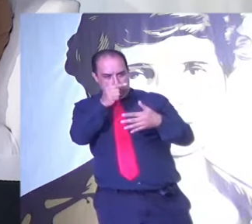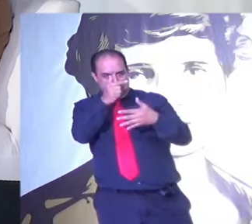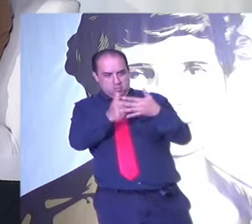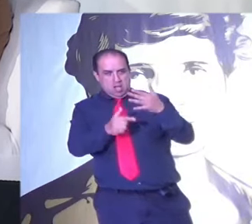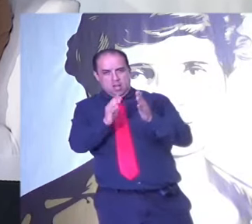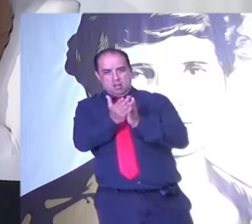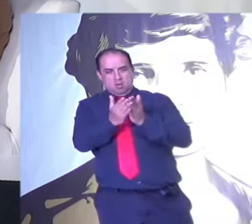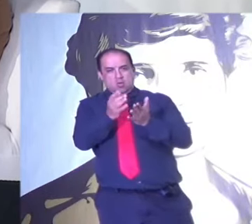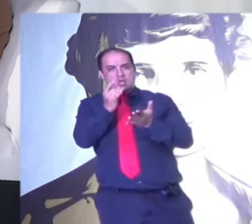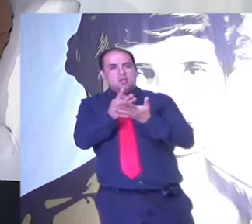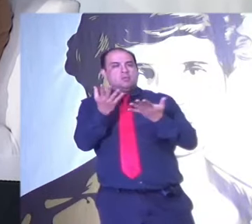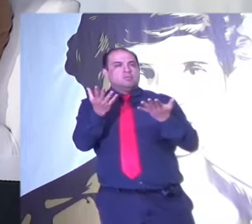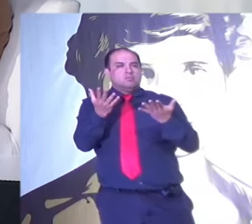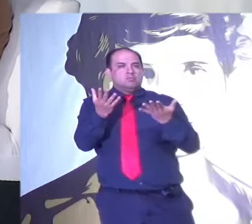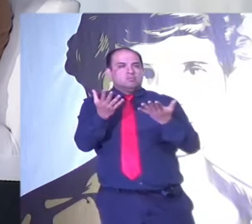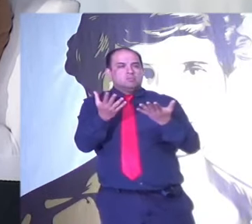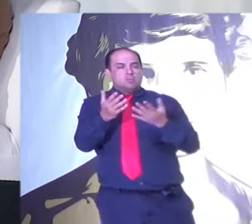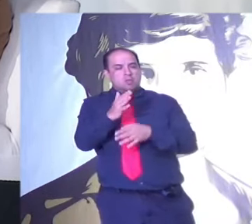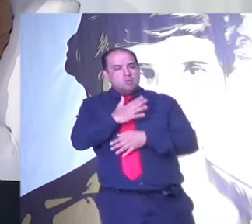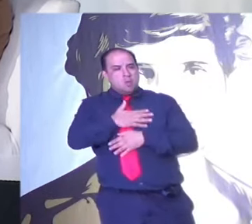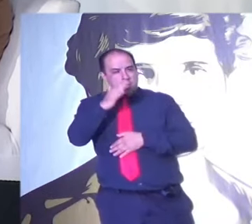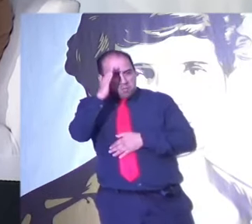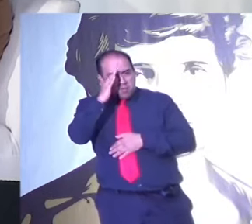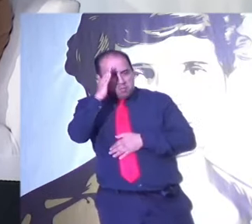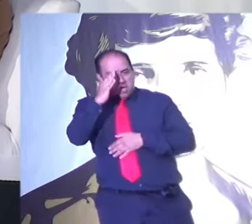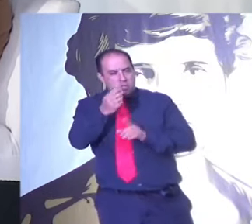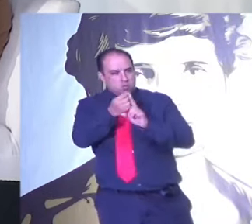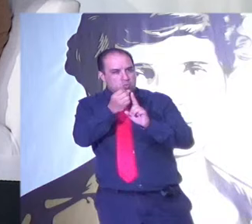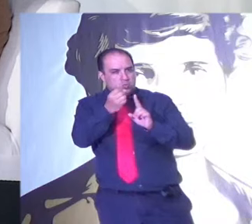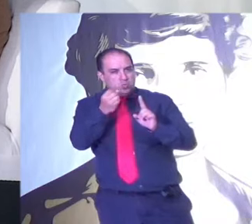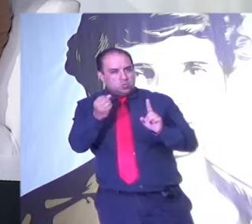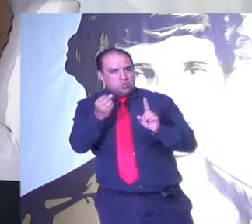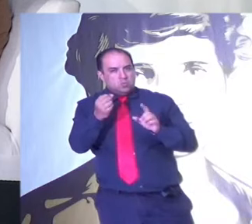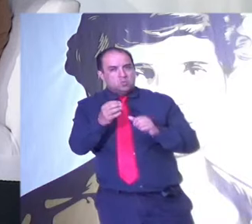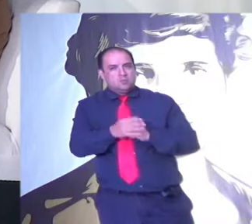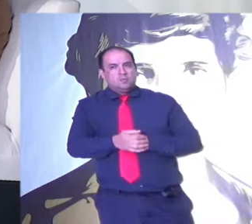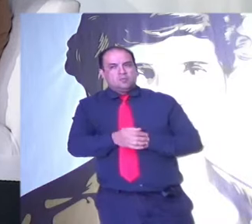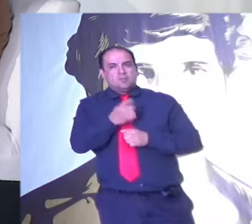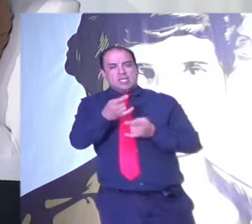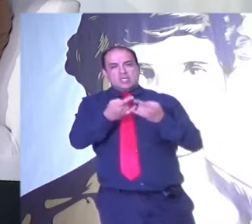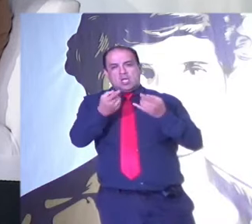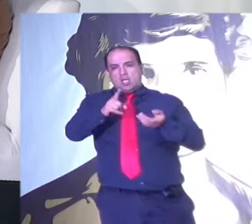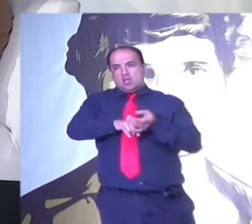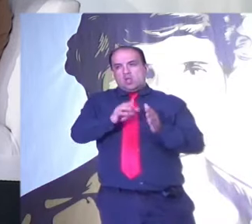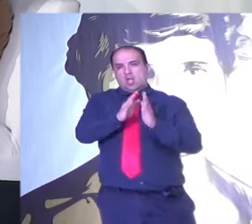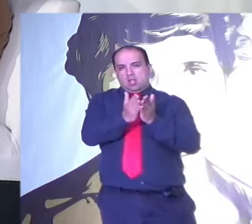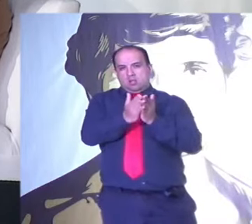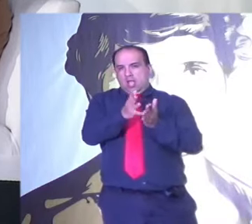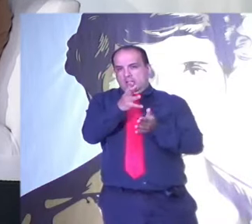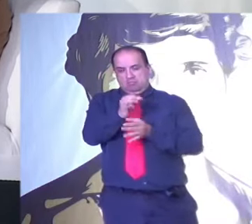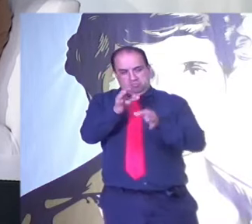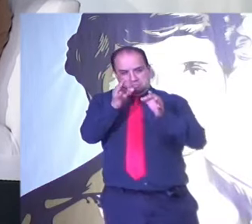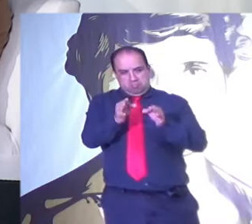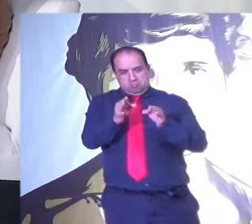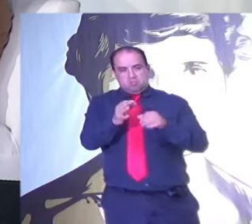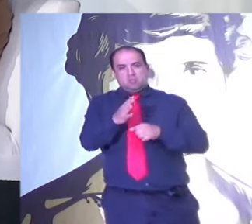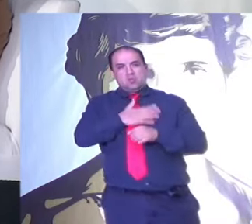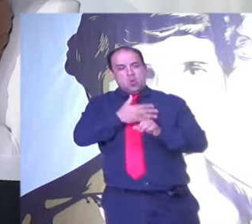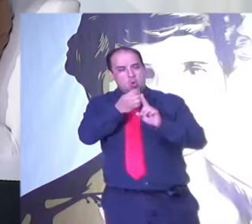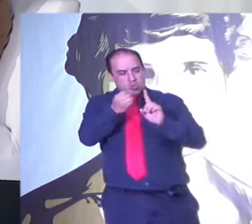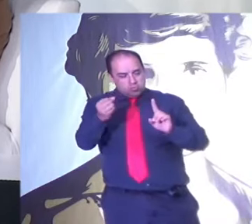libro, simplemente las fui… Yo pensé mucho la secuencia, no dejo caer los cuentos en el libro así nada más. Es decir, estuve ordenando